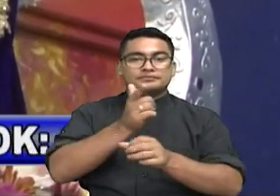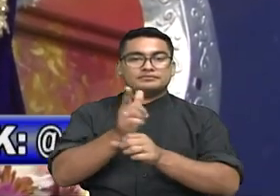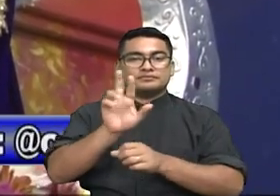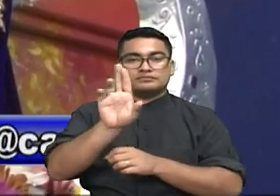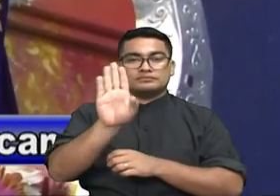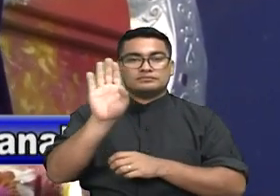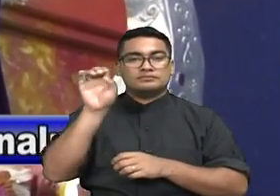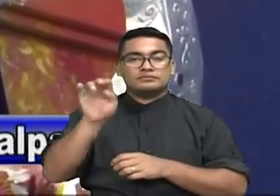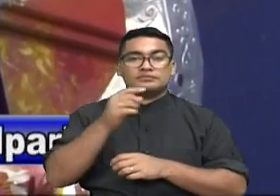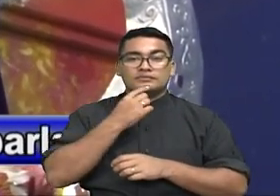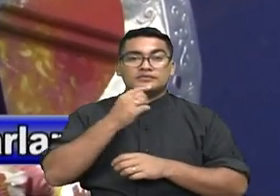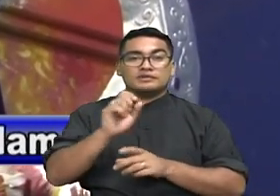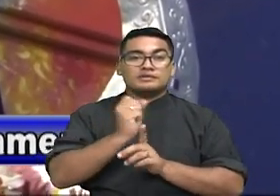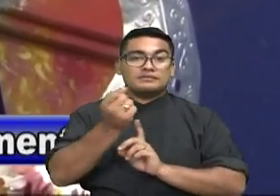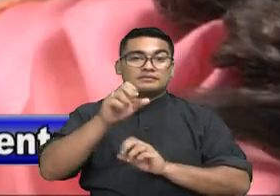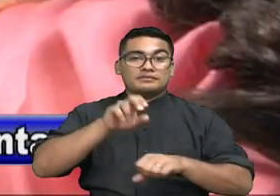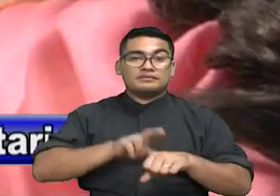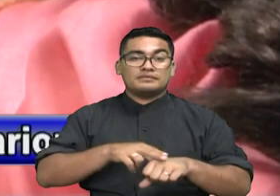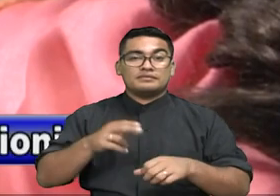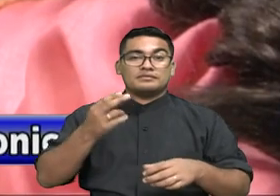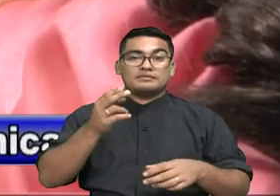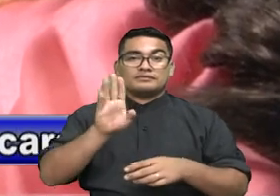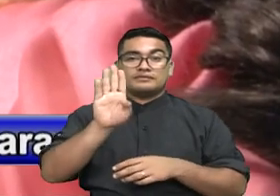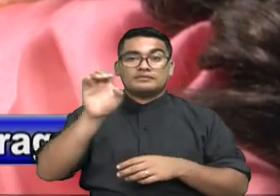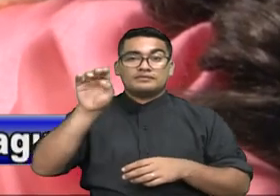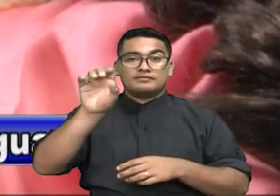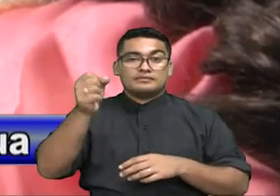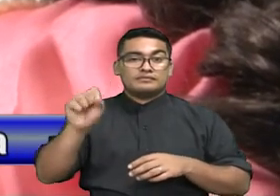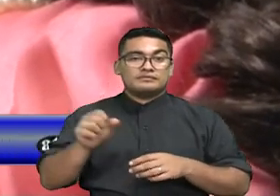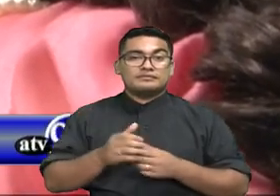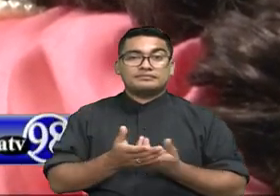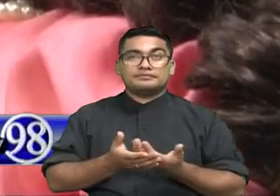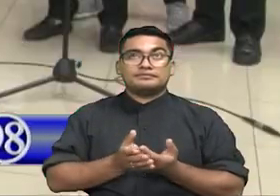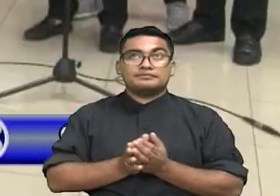Rubén Castro para el canal parlamentario les informó Vanessa Paz.